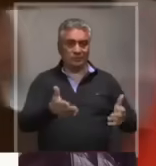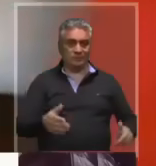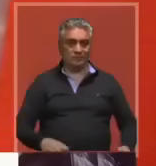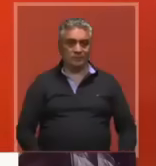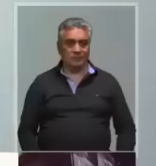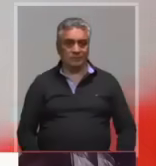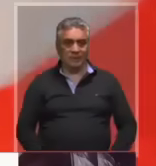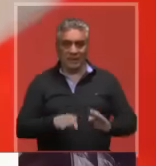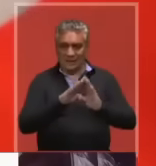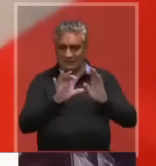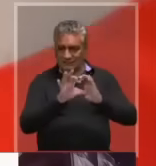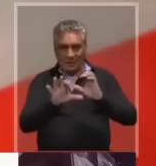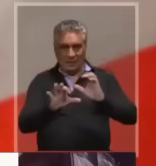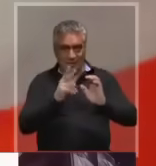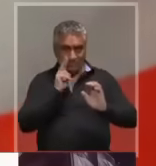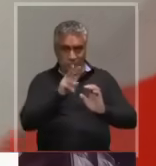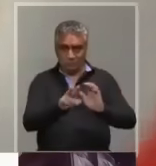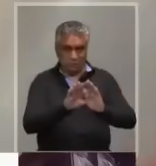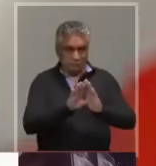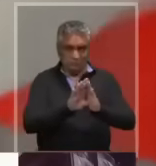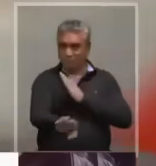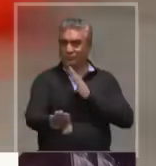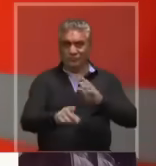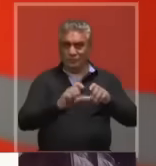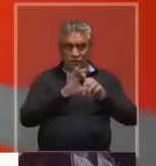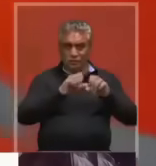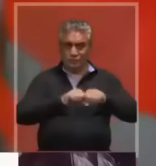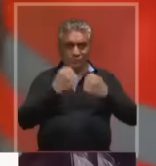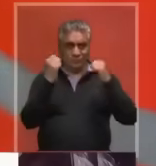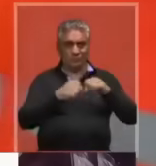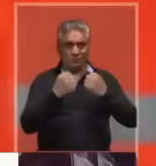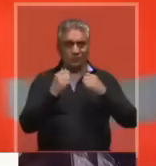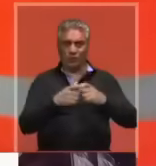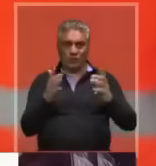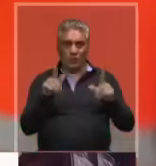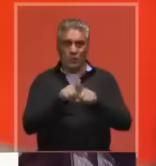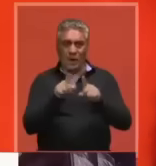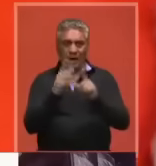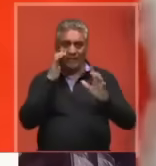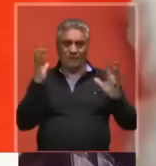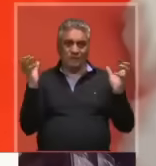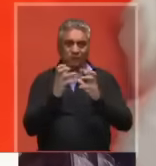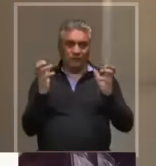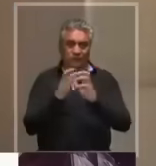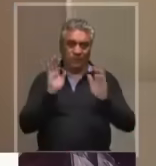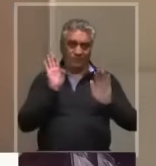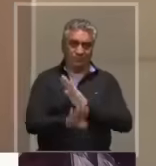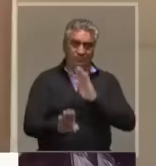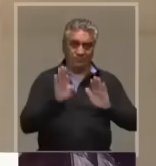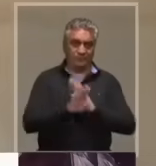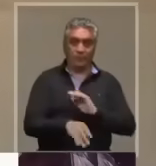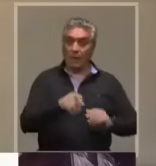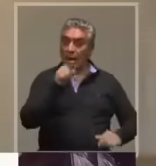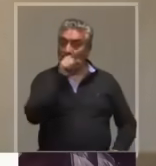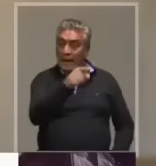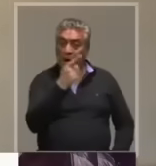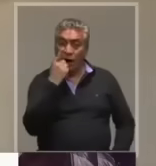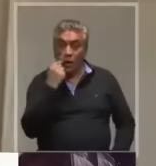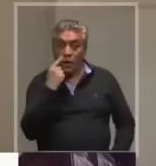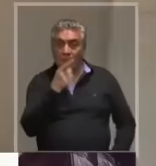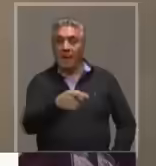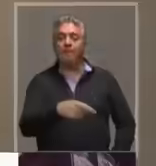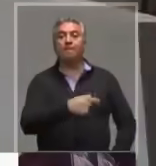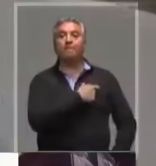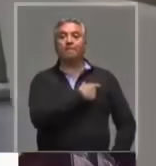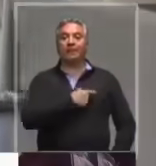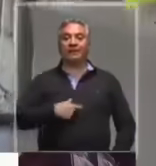miren. Las chapas rotas, miren. Todo violentado. Juan Carlos es el presidente del Comité de Administración